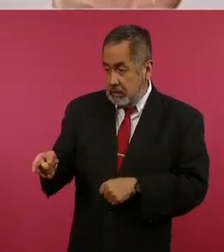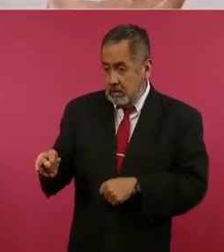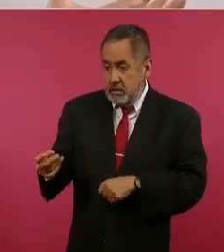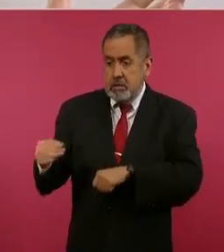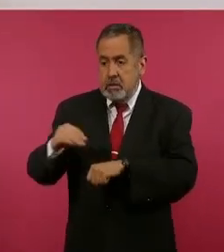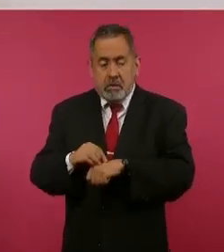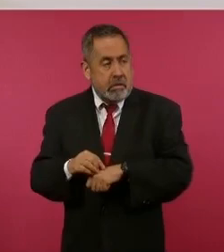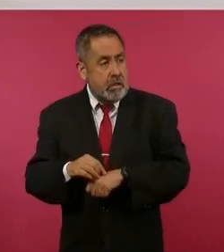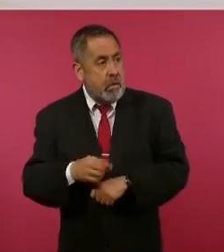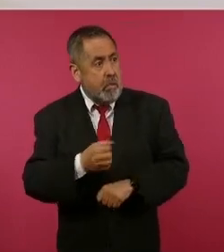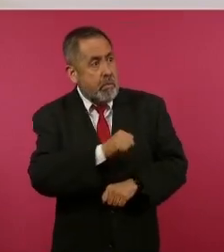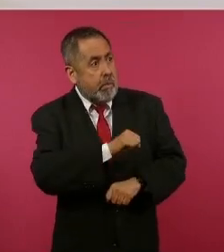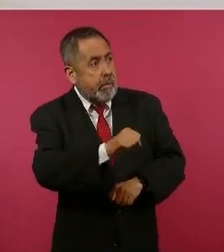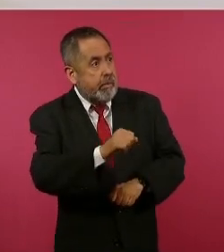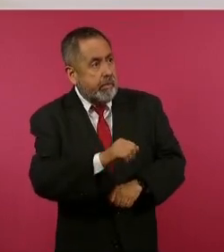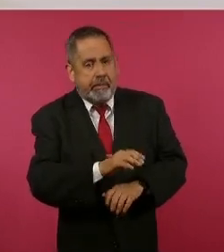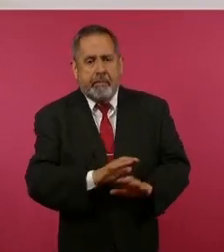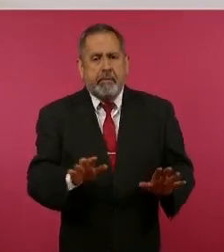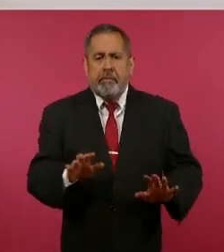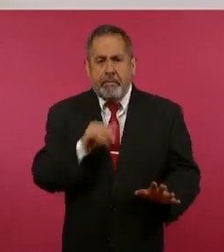y no hay